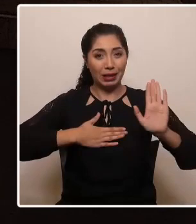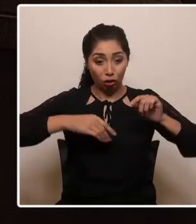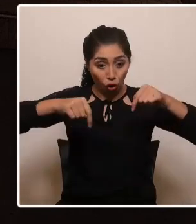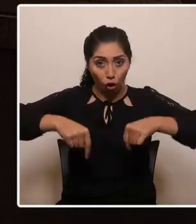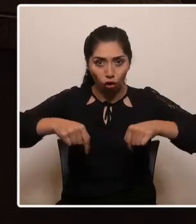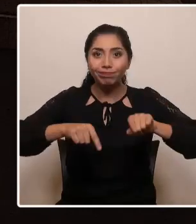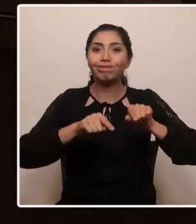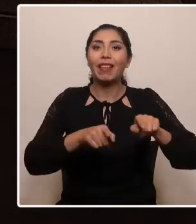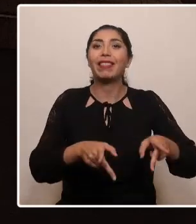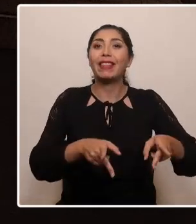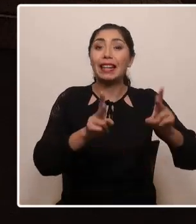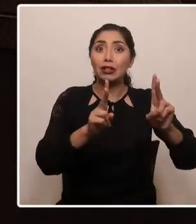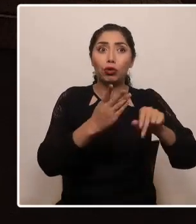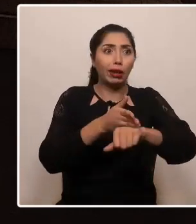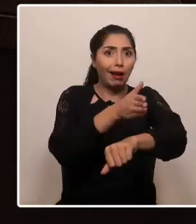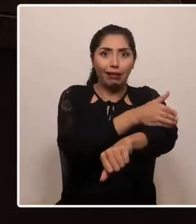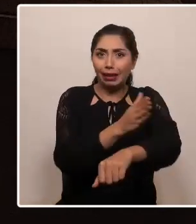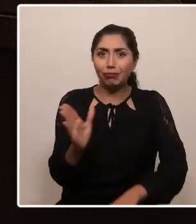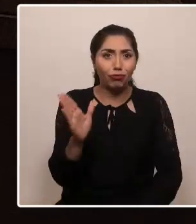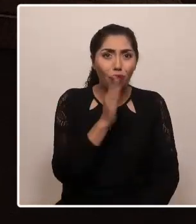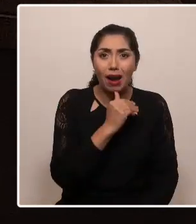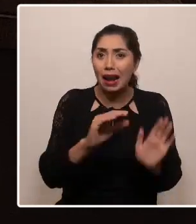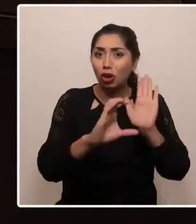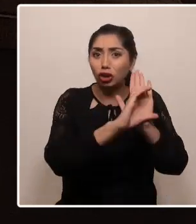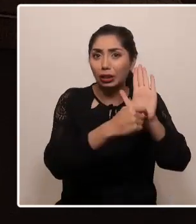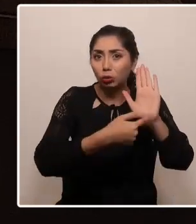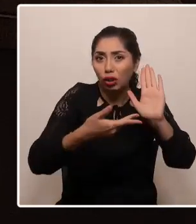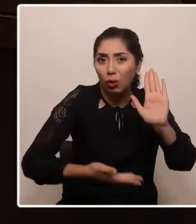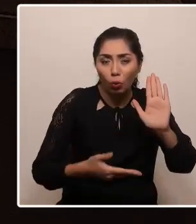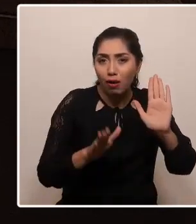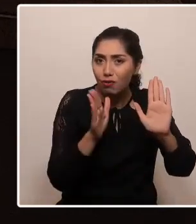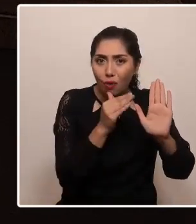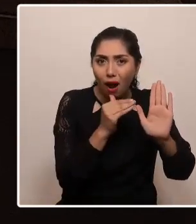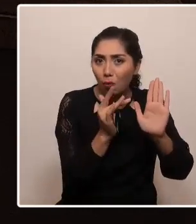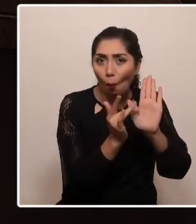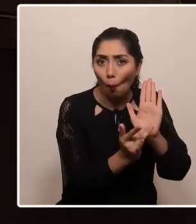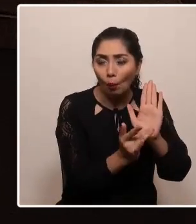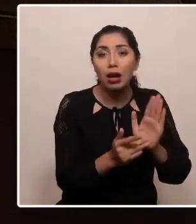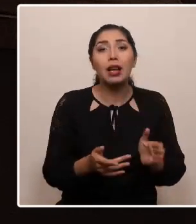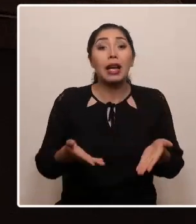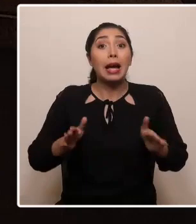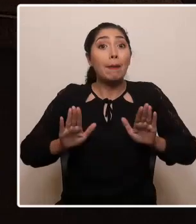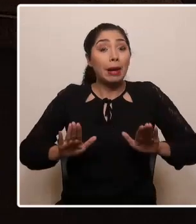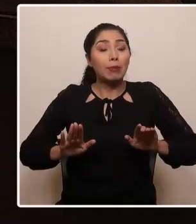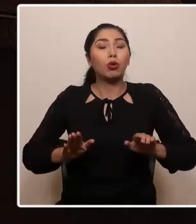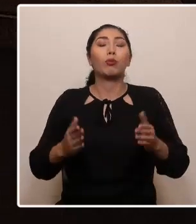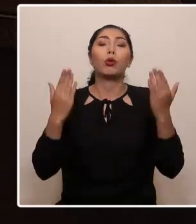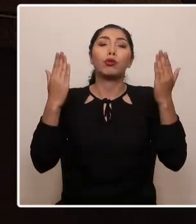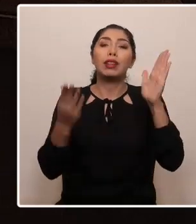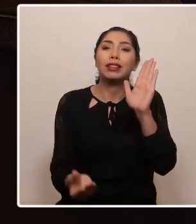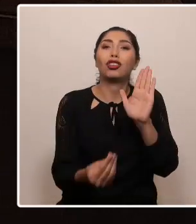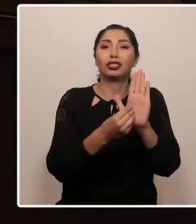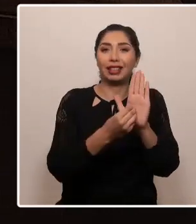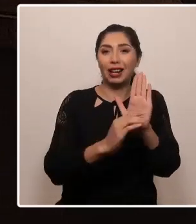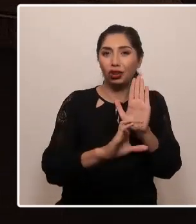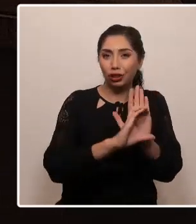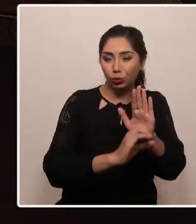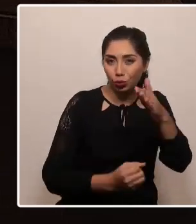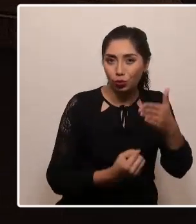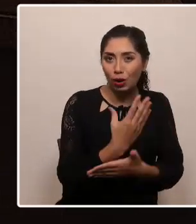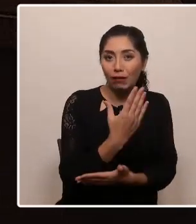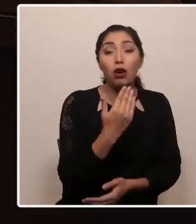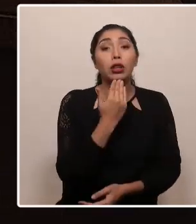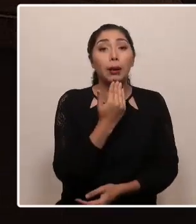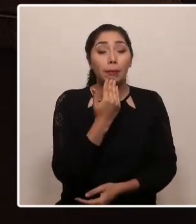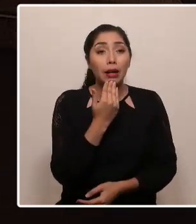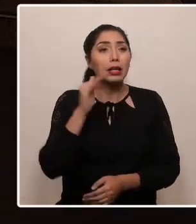derecho que no ha existido en la Constitución actual como derecho, pero que hoy día esperamos por fin consagrarlo. Y así también hacer el llamado